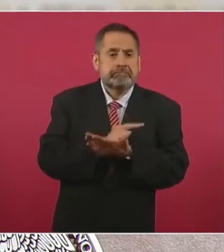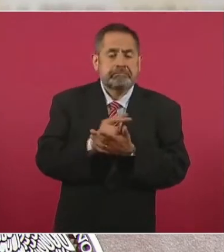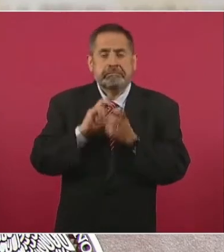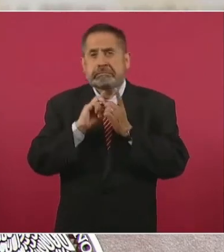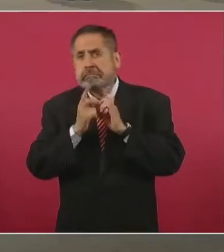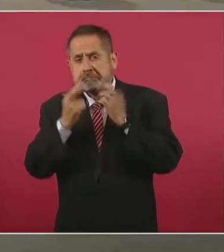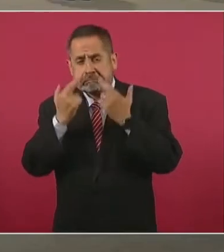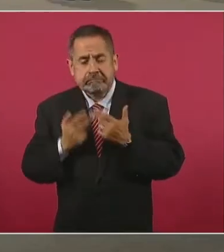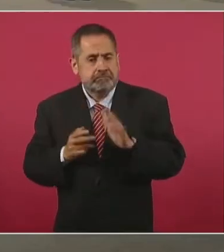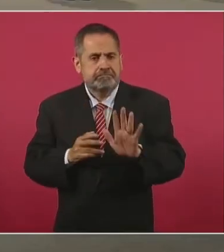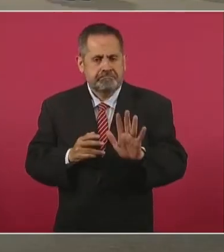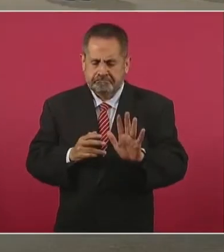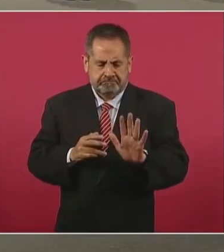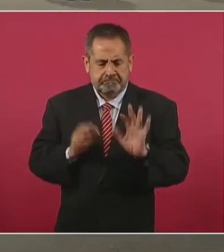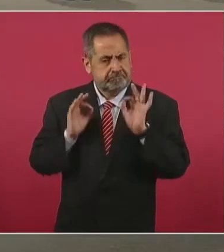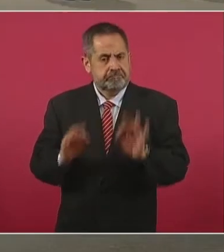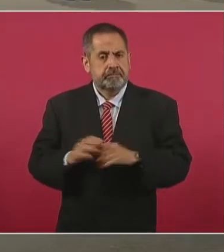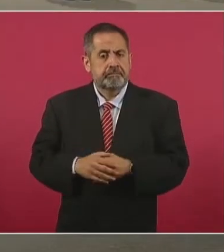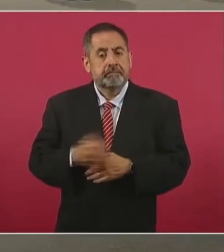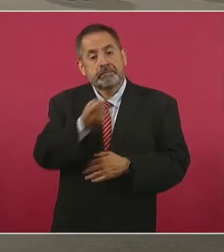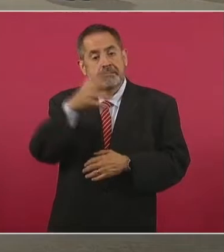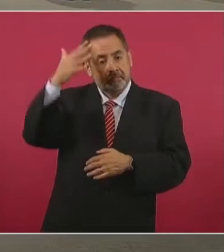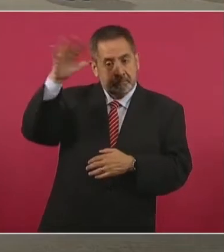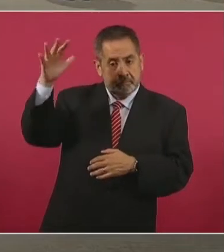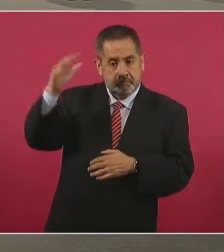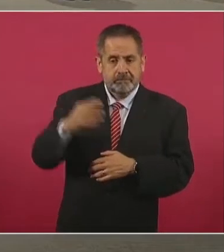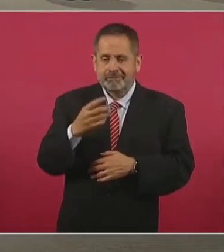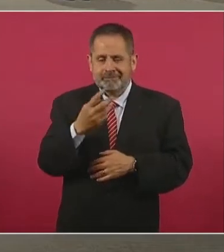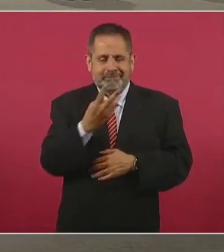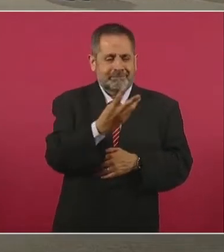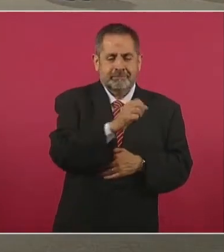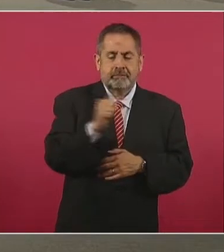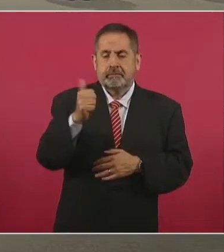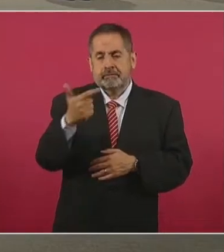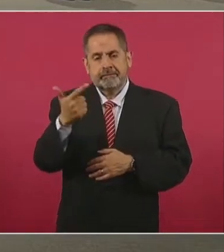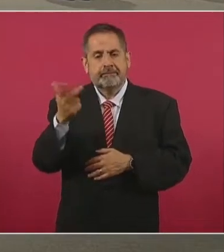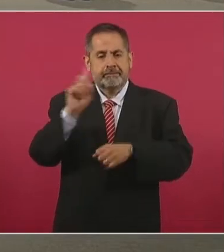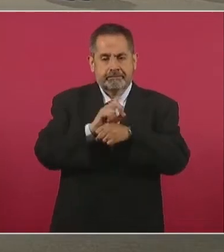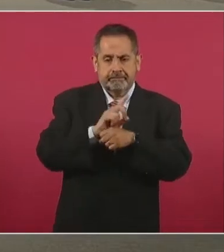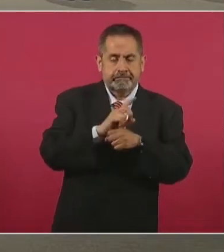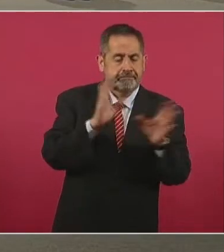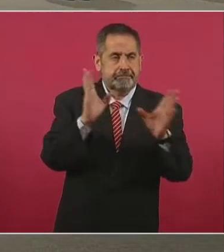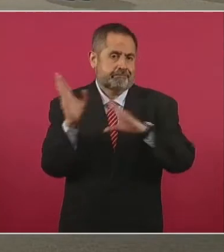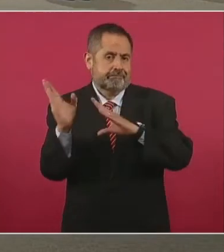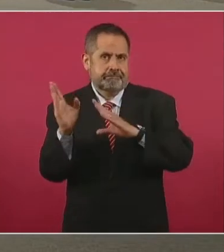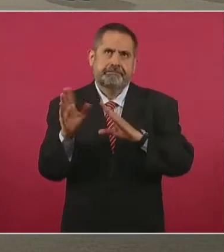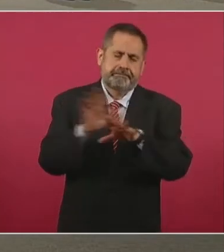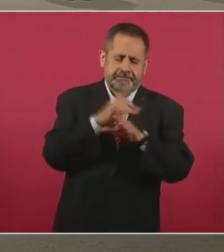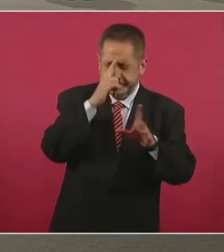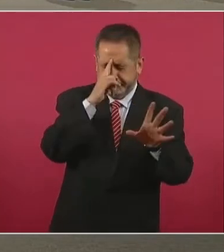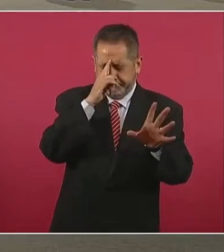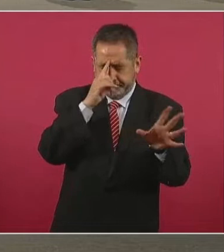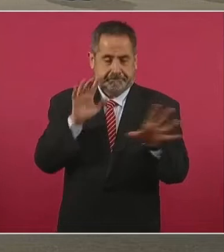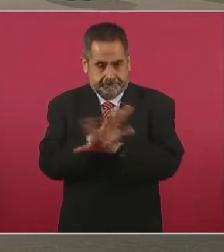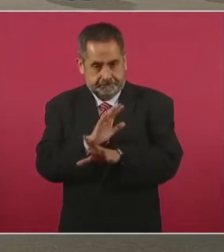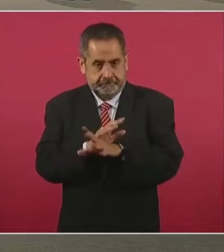adultos necesitamos de 3 a 7 días para adaptarnos al cambio de hora y la población infantil requiere más tiempo. La falta